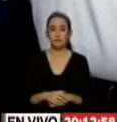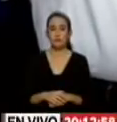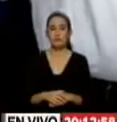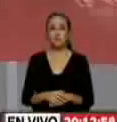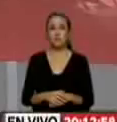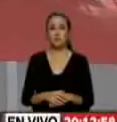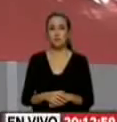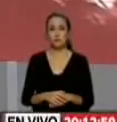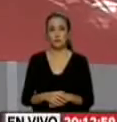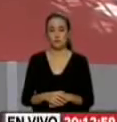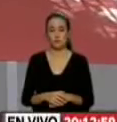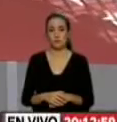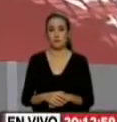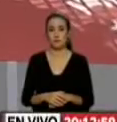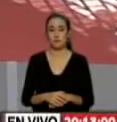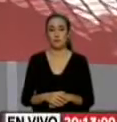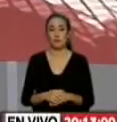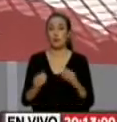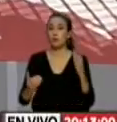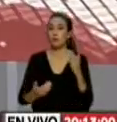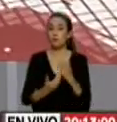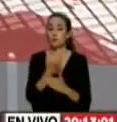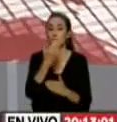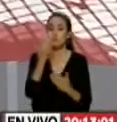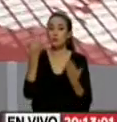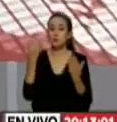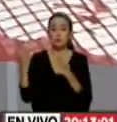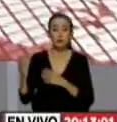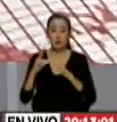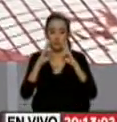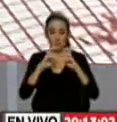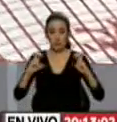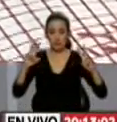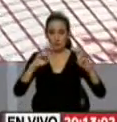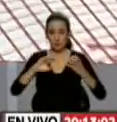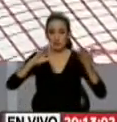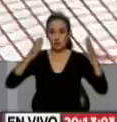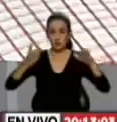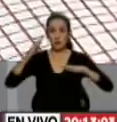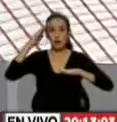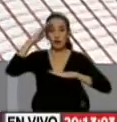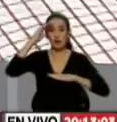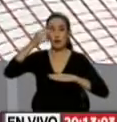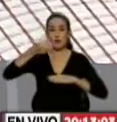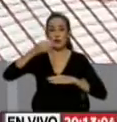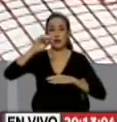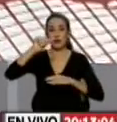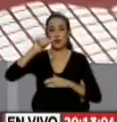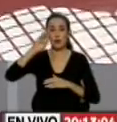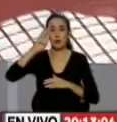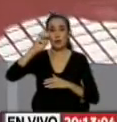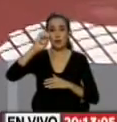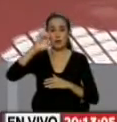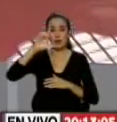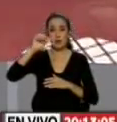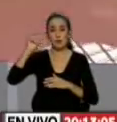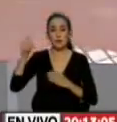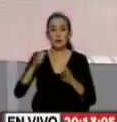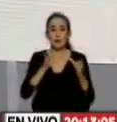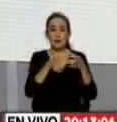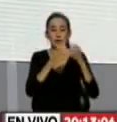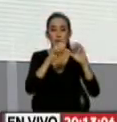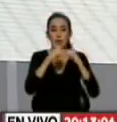Telediario. Un nuevo giro tendría la investigación por el asesinato del general Jorge Gabela en la comisión de la Asamblea.